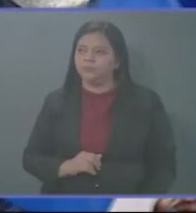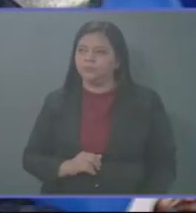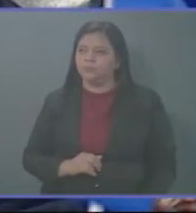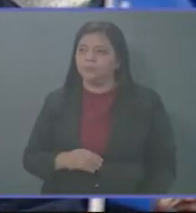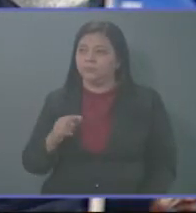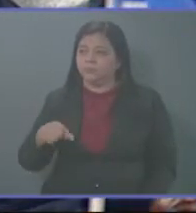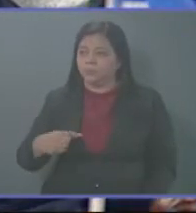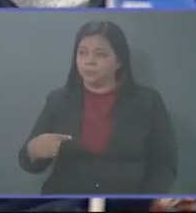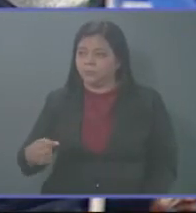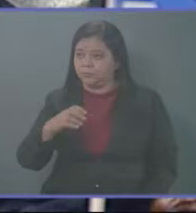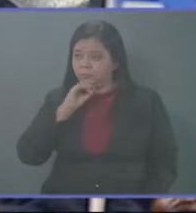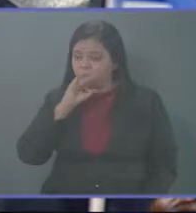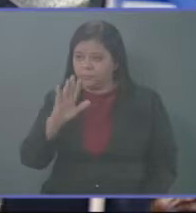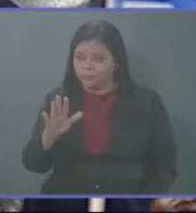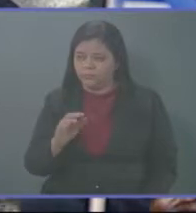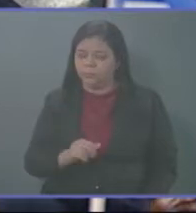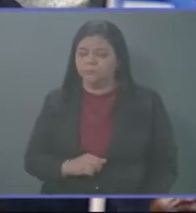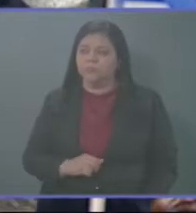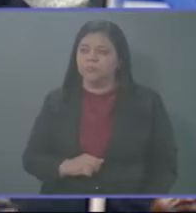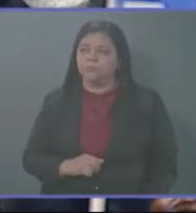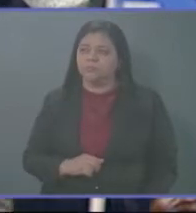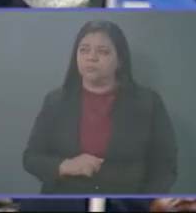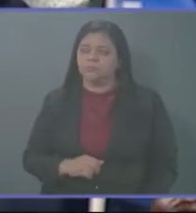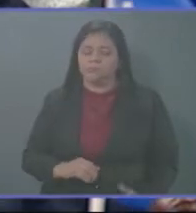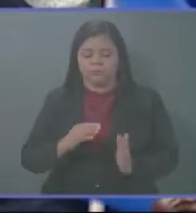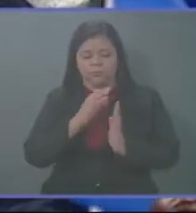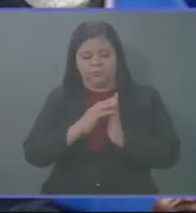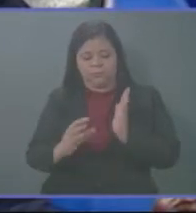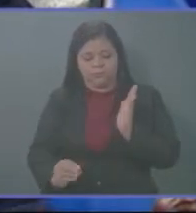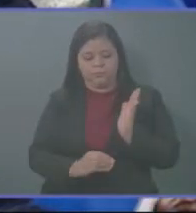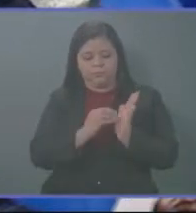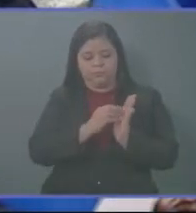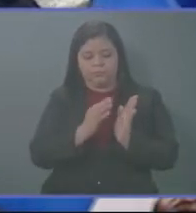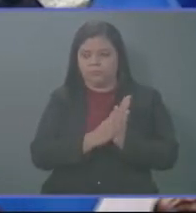cuando establece las cláusulas propias